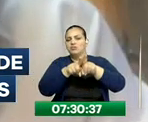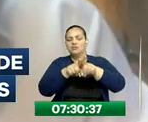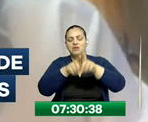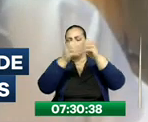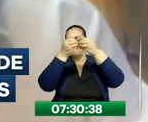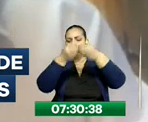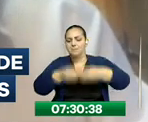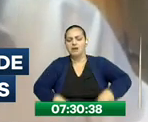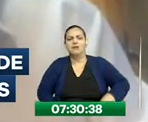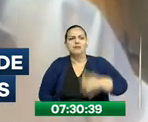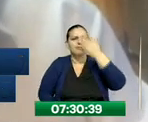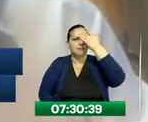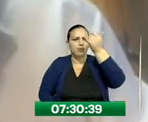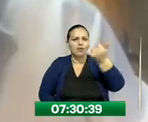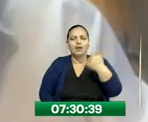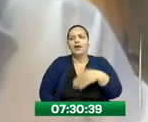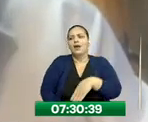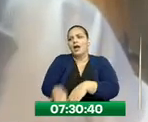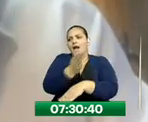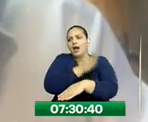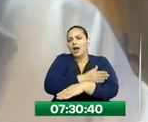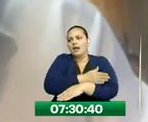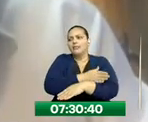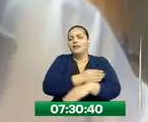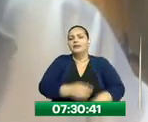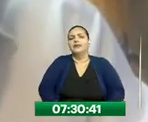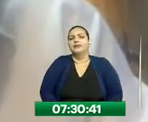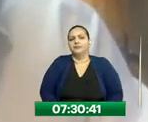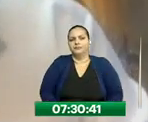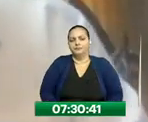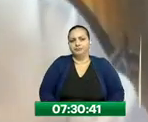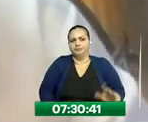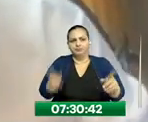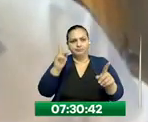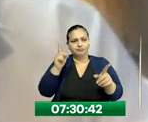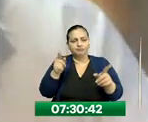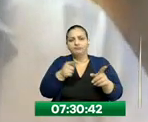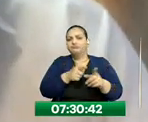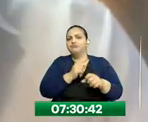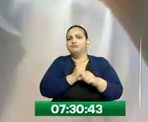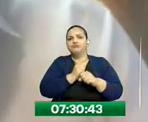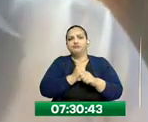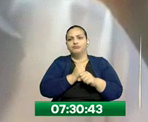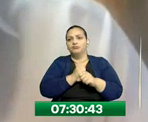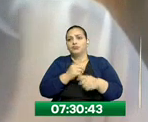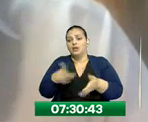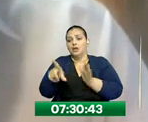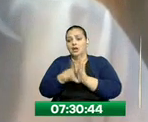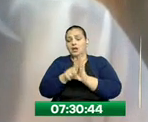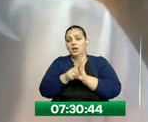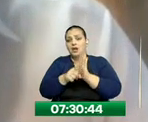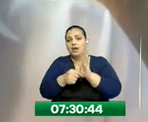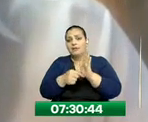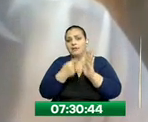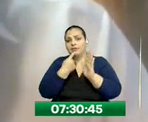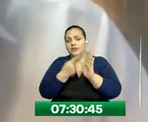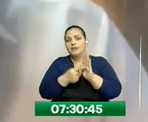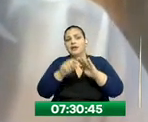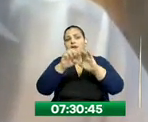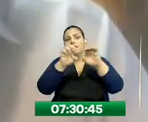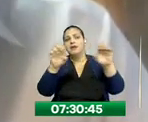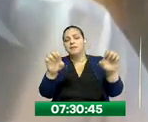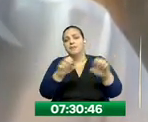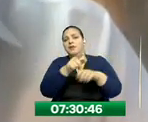10 días que implica o que indica la ley con respecto a la defensa o argumentación que pueda tener el consorcio.